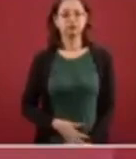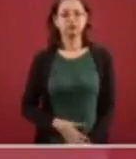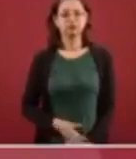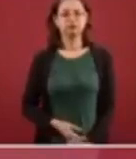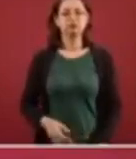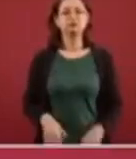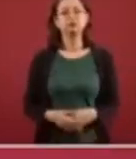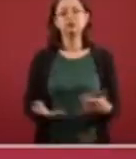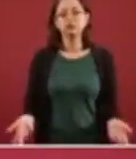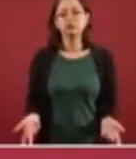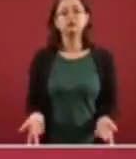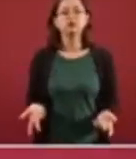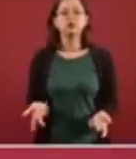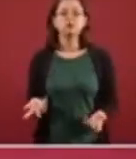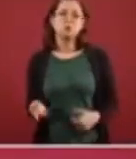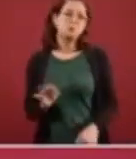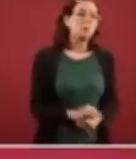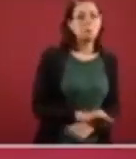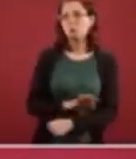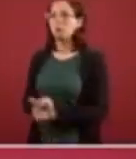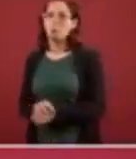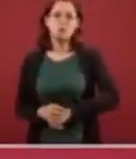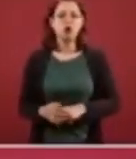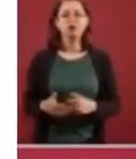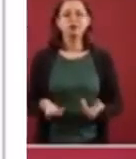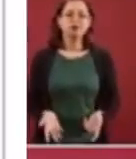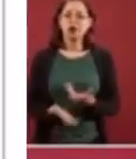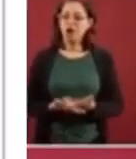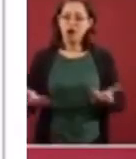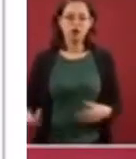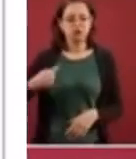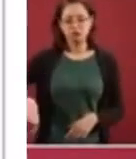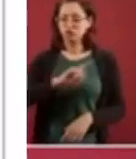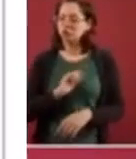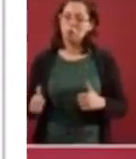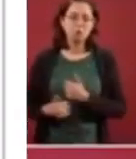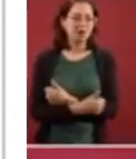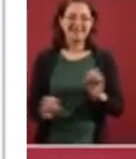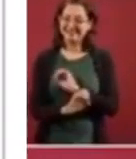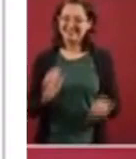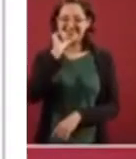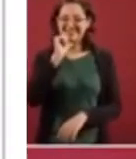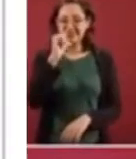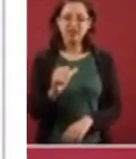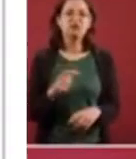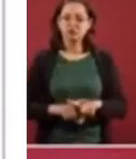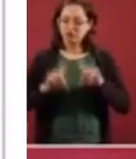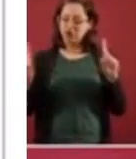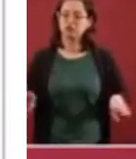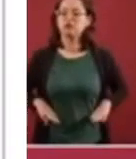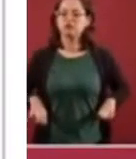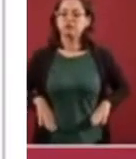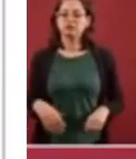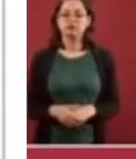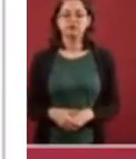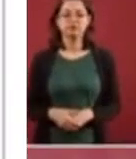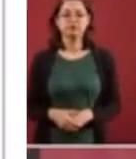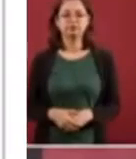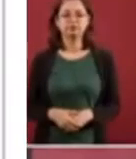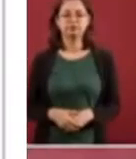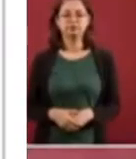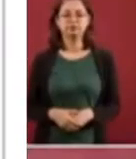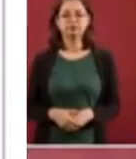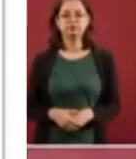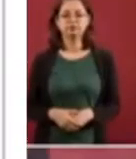Entonces se tapaban unos con otros. Nosotros ya no somos tapadera. Esa es la diferencia. Entonces vamos